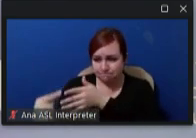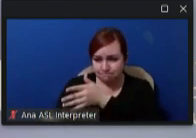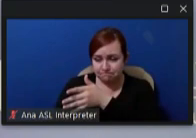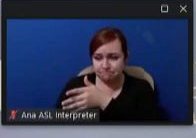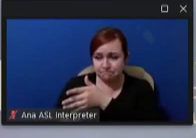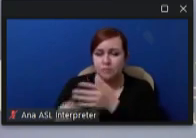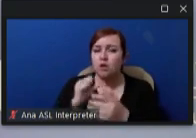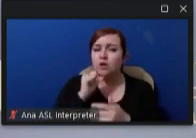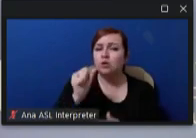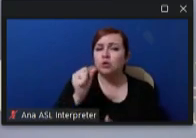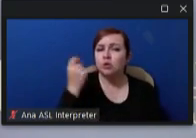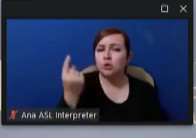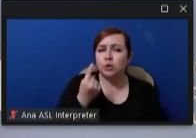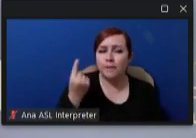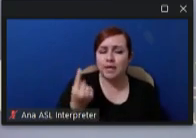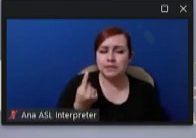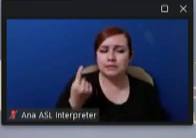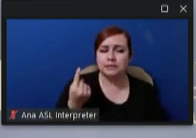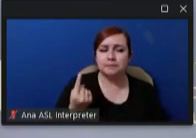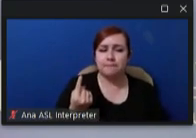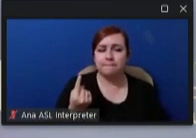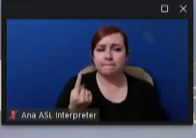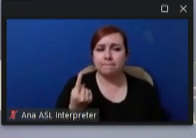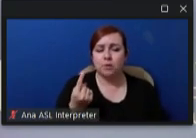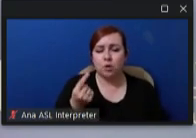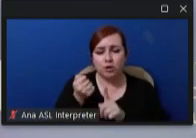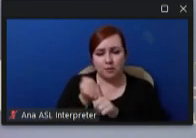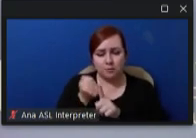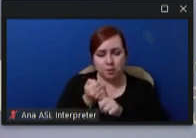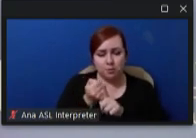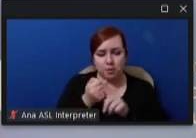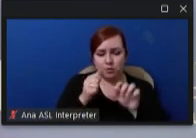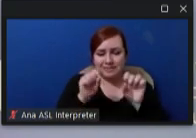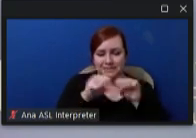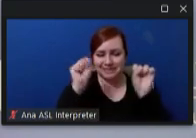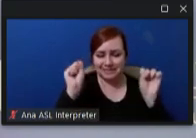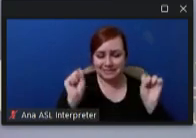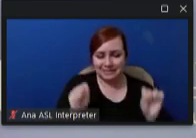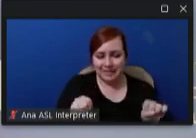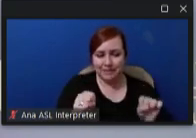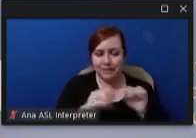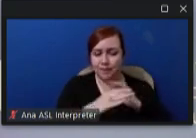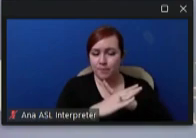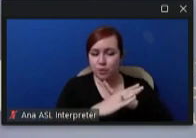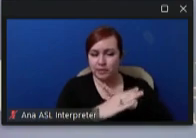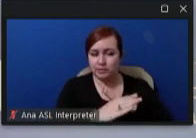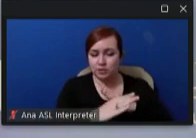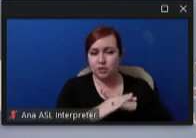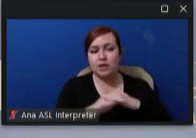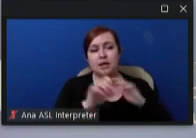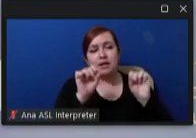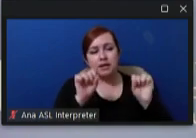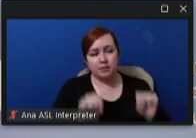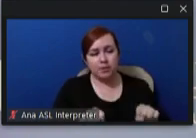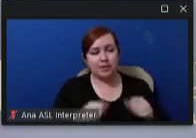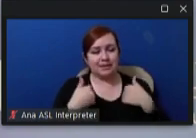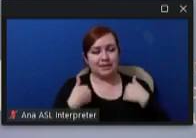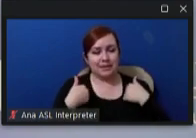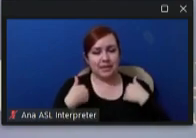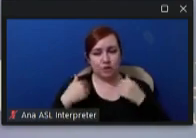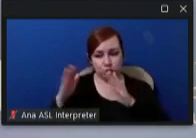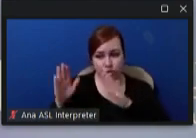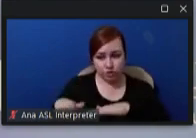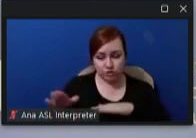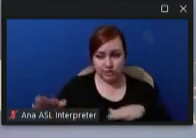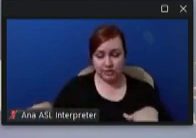con el propio sistema especial de protección que pueden tener la niñez con los sistemas